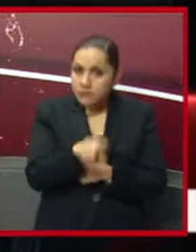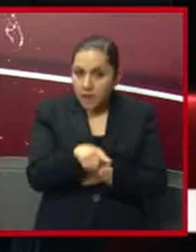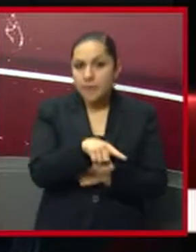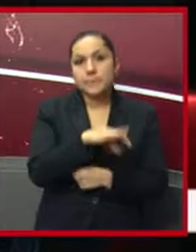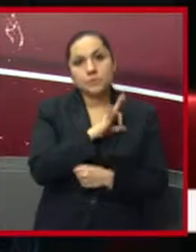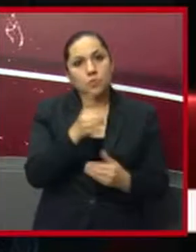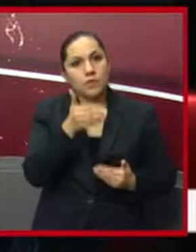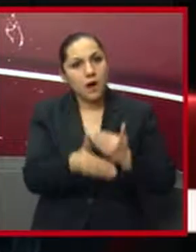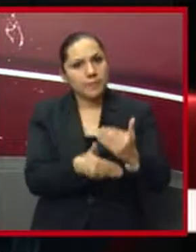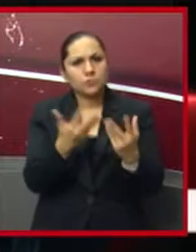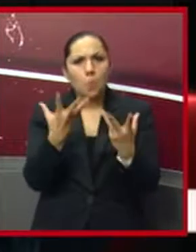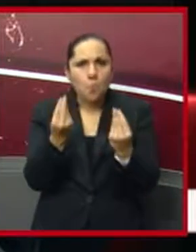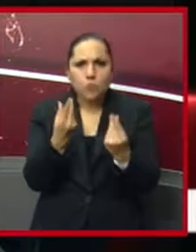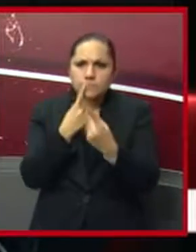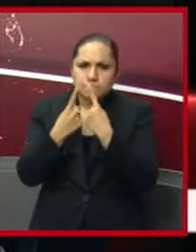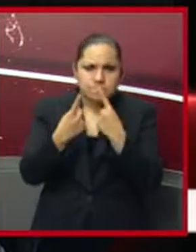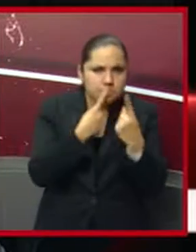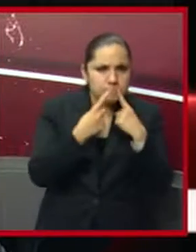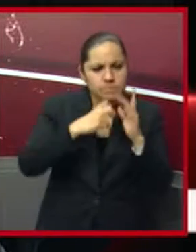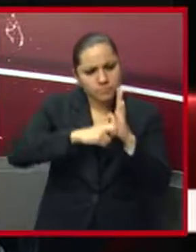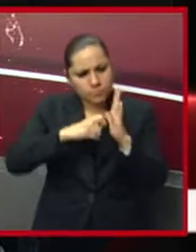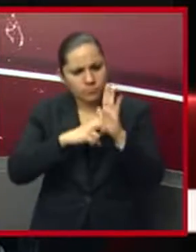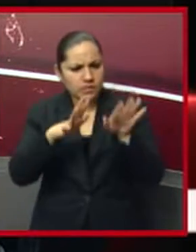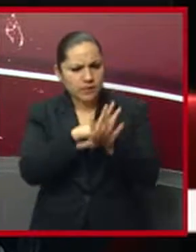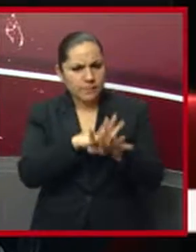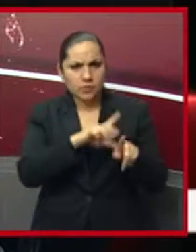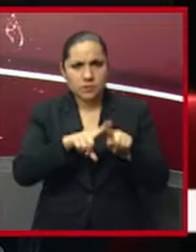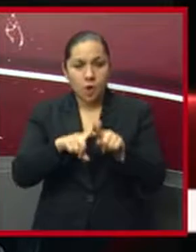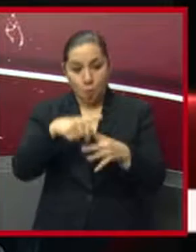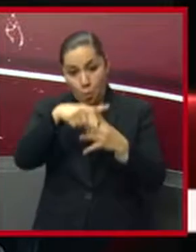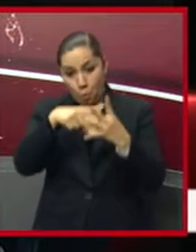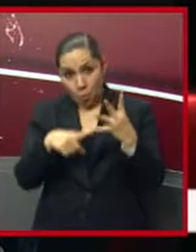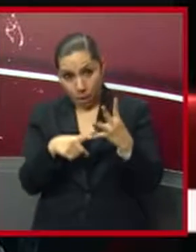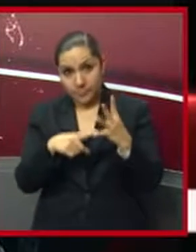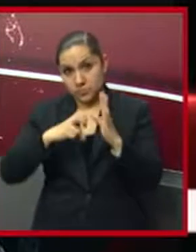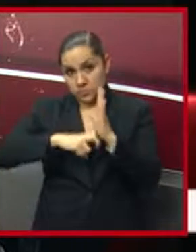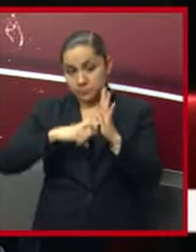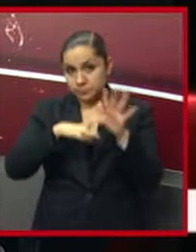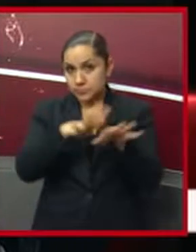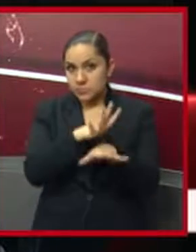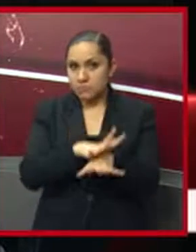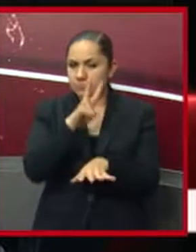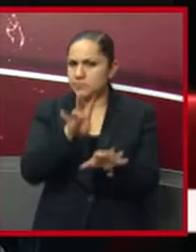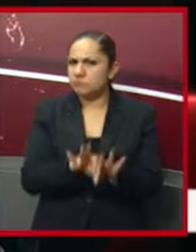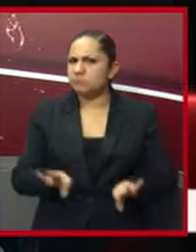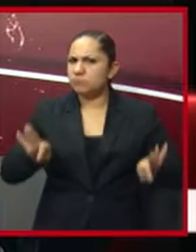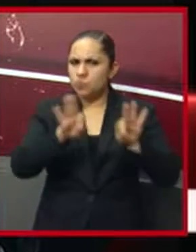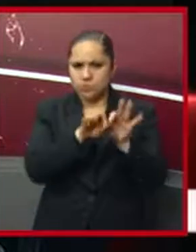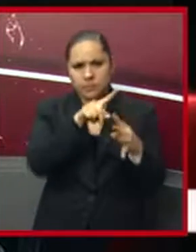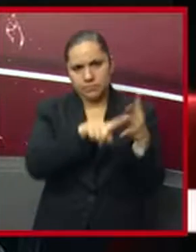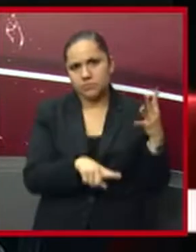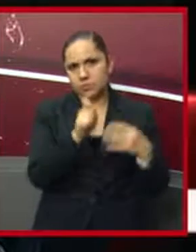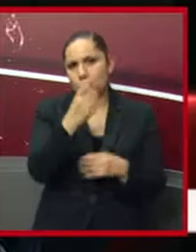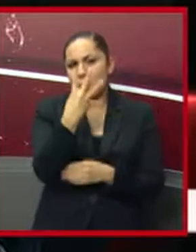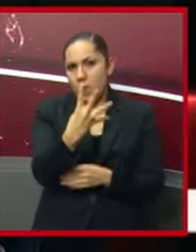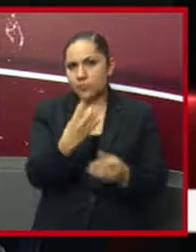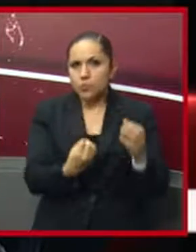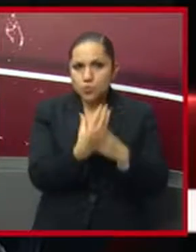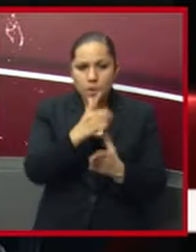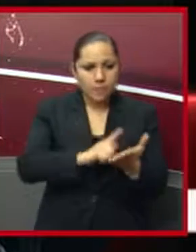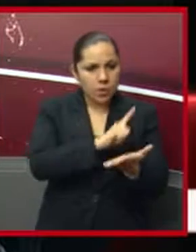muchos decretos, muchas reformas. Fueron 4 reformas constitucionales importantes, fueron 4 nuevas leyes,